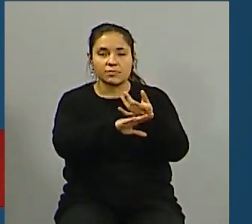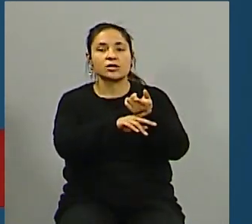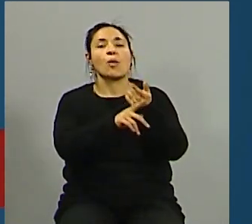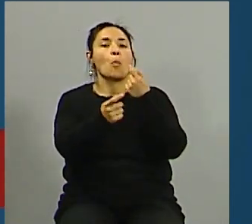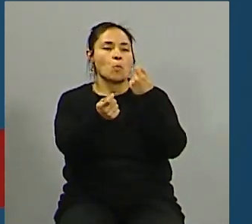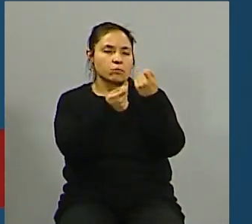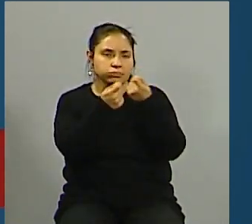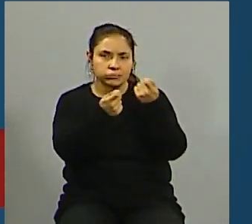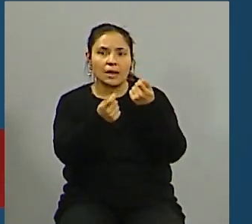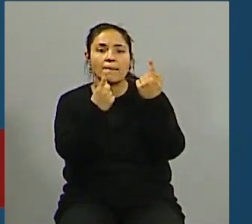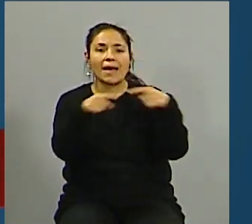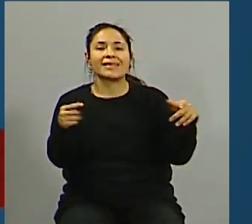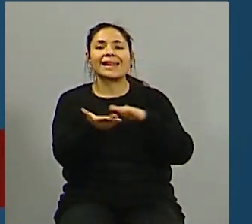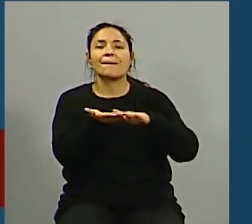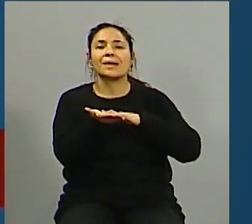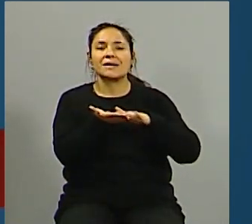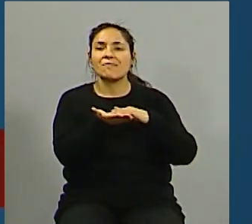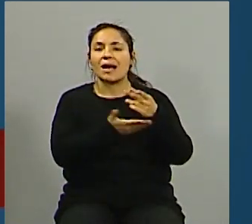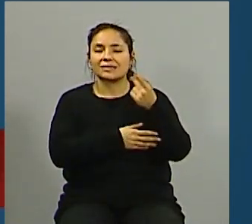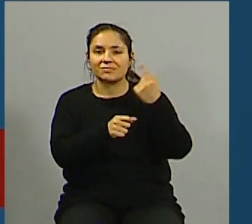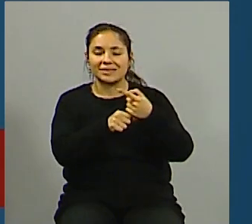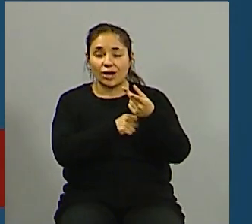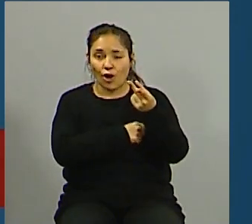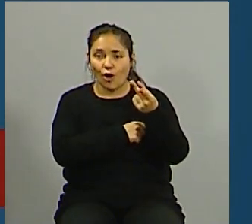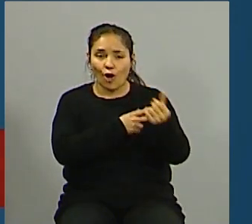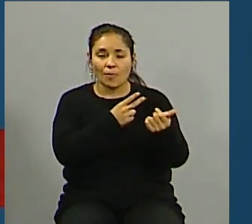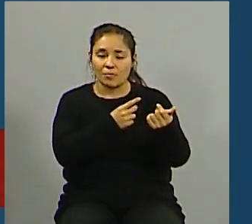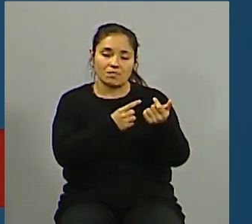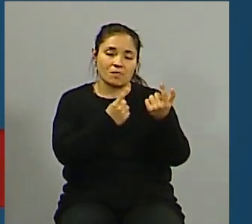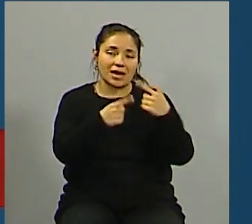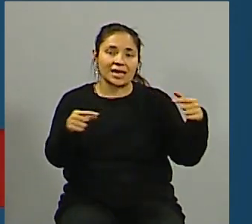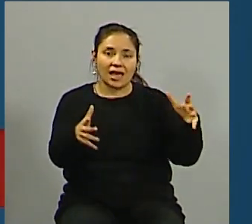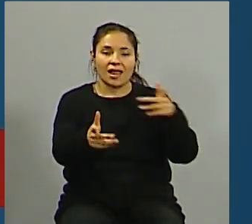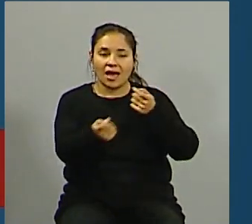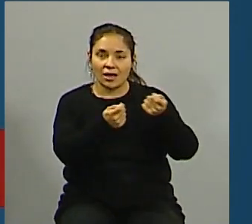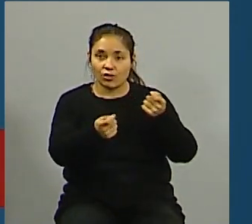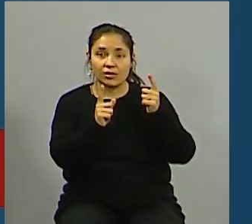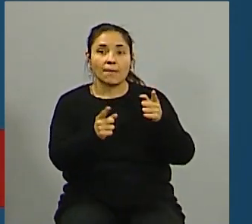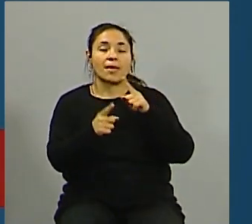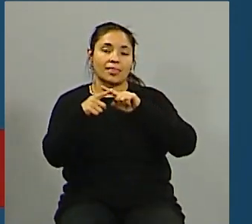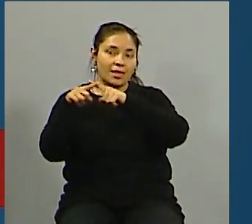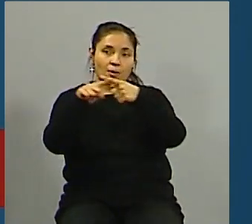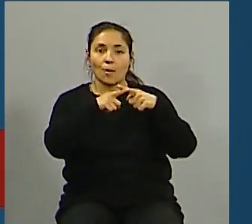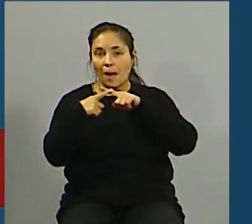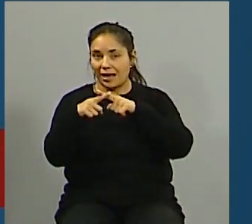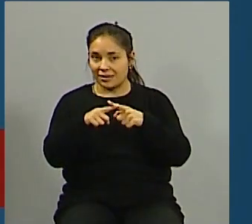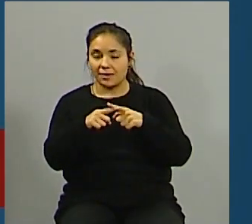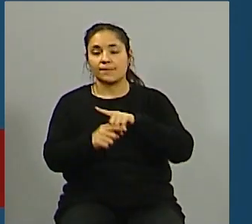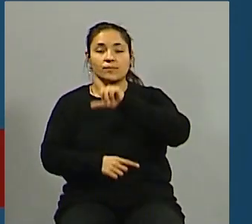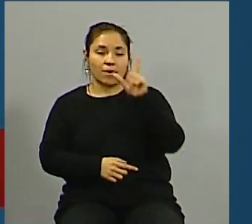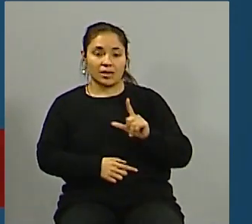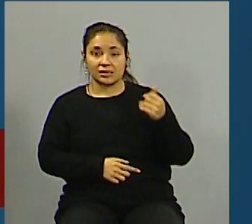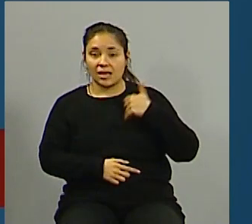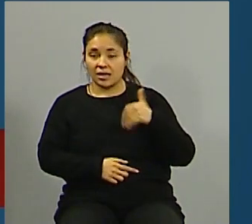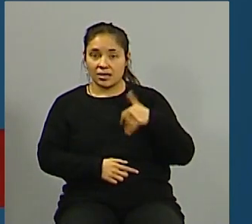por ejemplo, materias primas, y esto es un poco lo que está en discusión. Creo que la Argentina